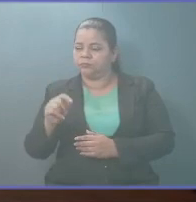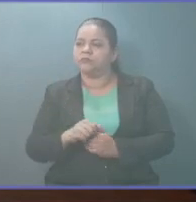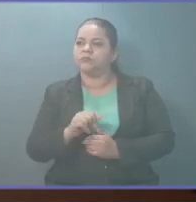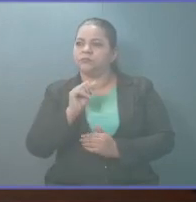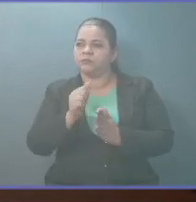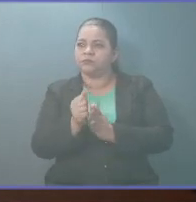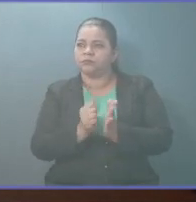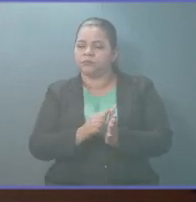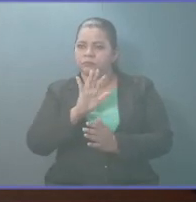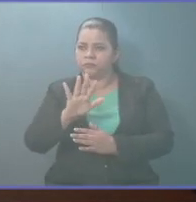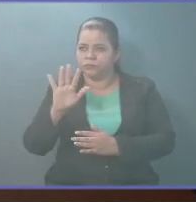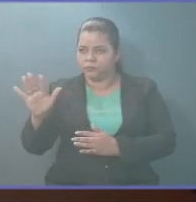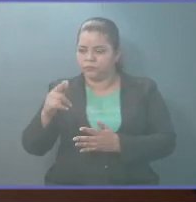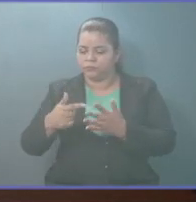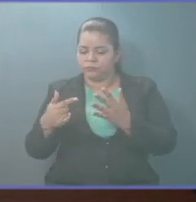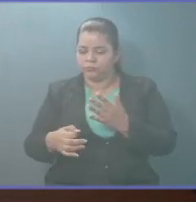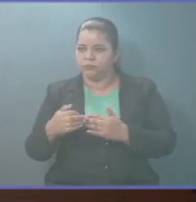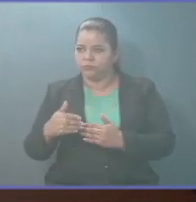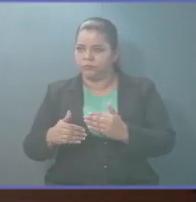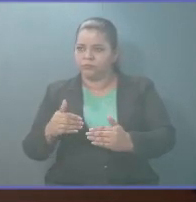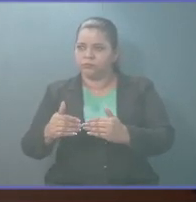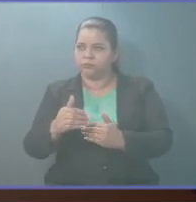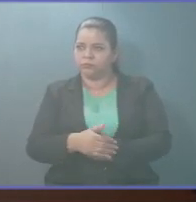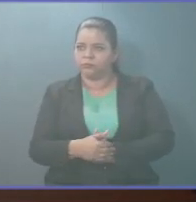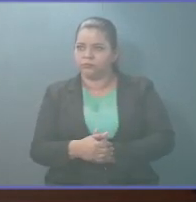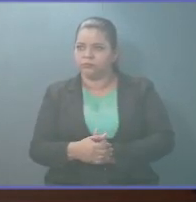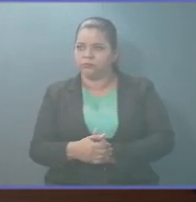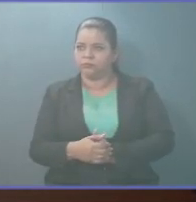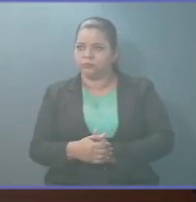55 de la Ley de Procedimientos Administrativos. Vaya, aquí lo tengo.